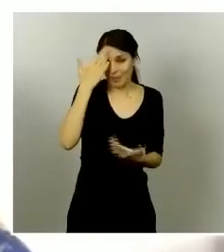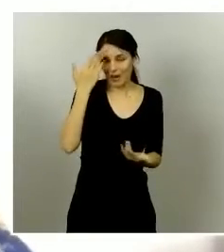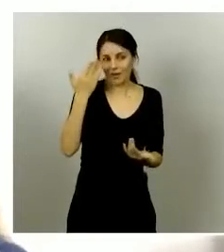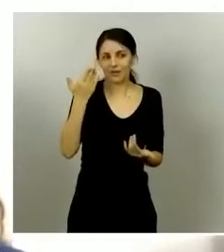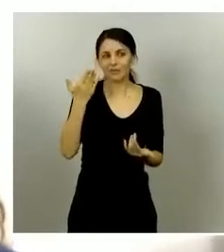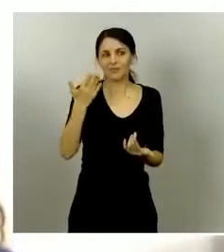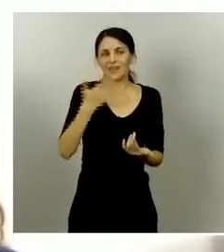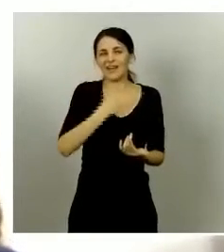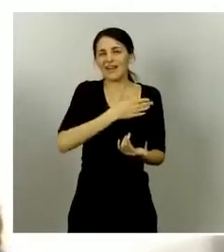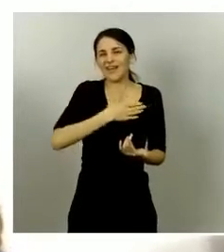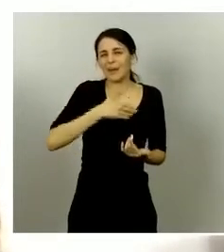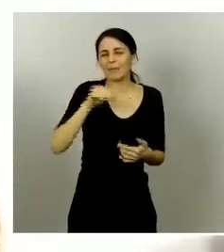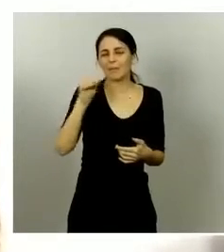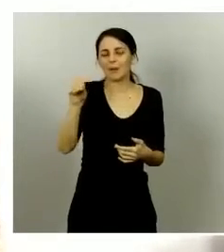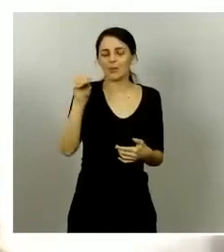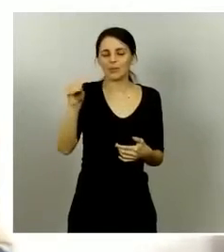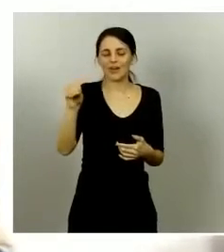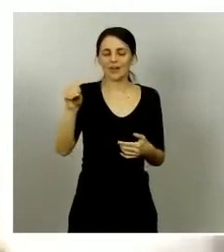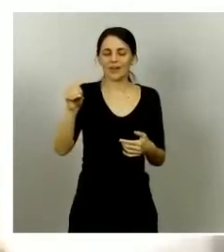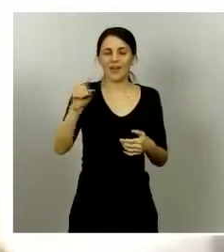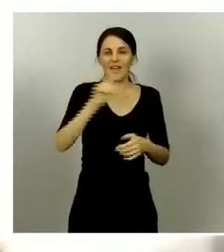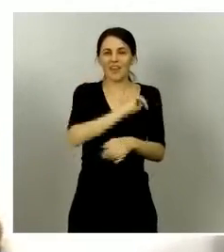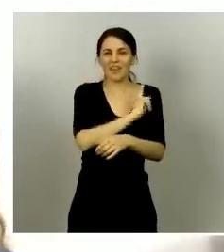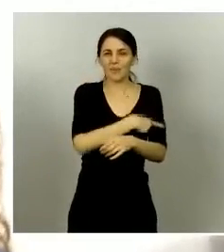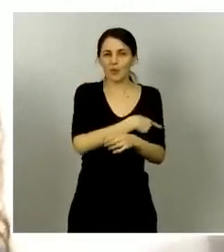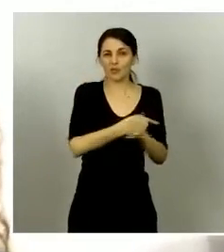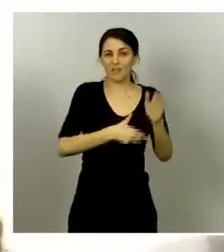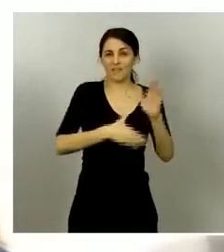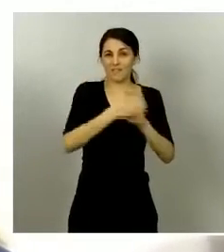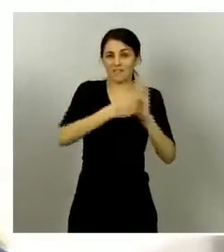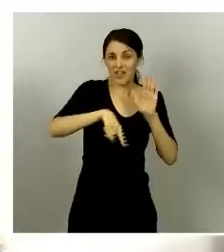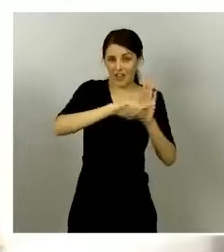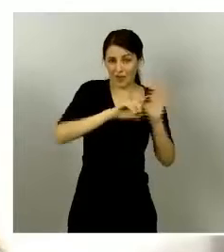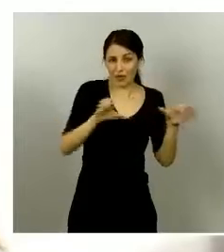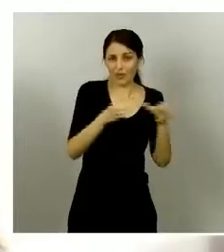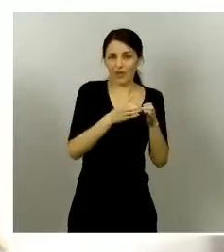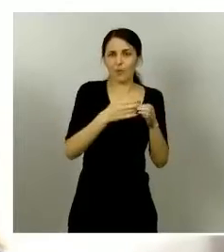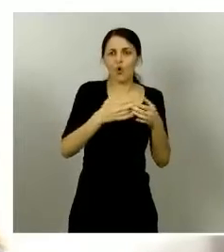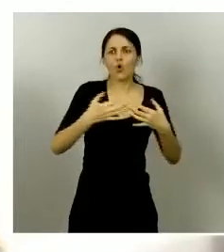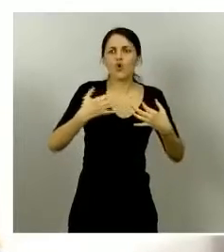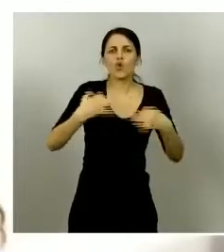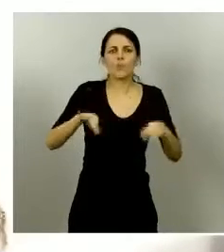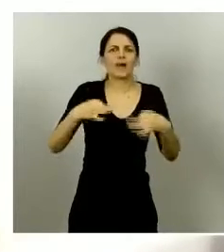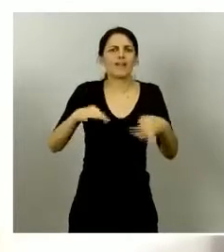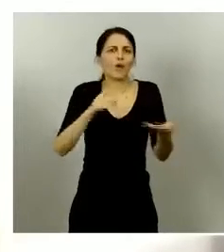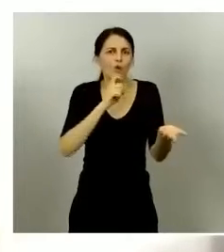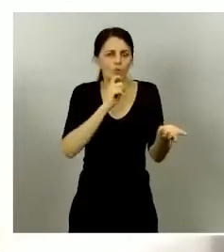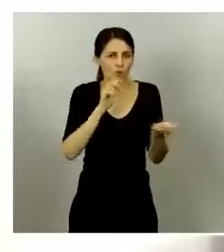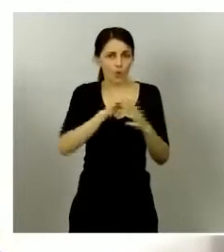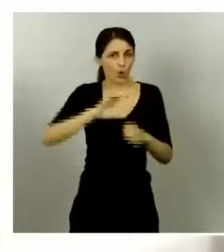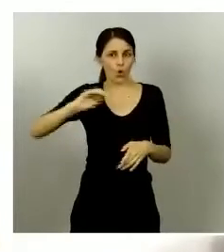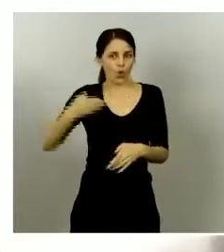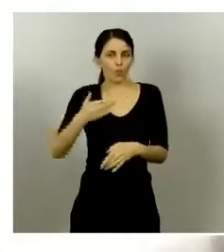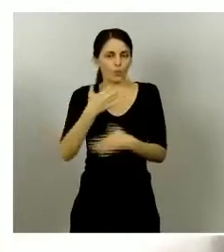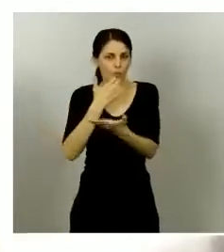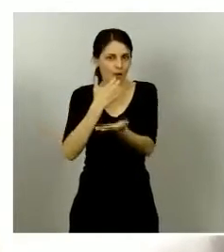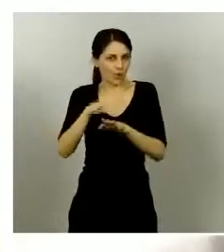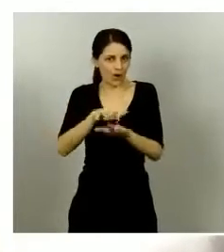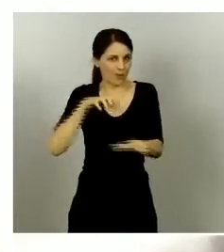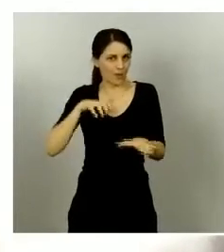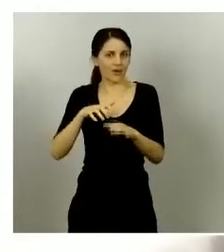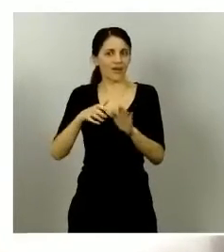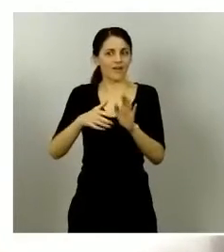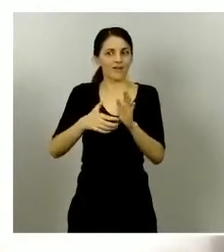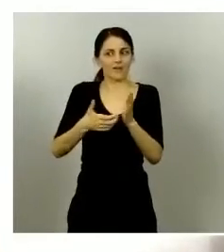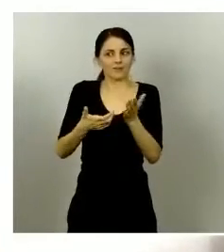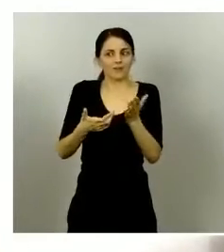fases no consta de manera muy clara la normalidad en los deportes federados de equipo. Es